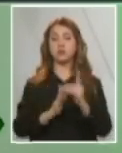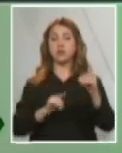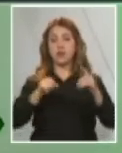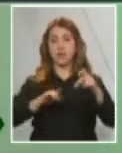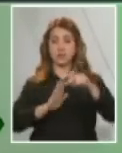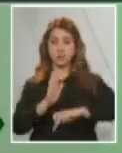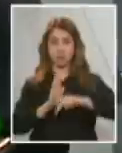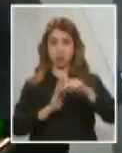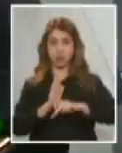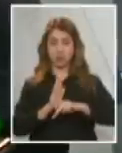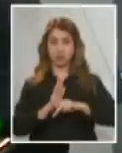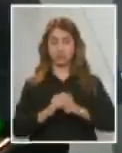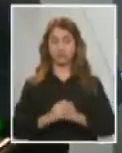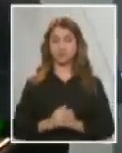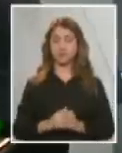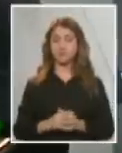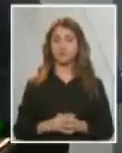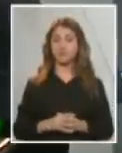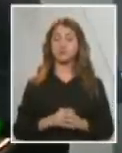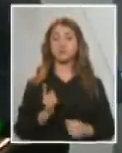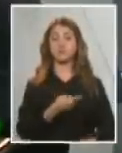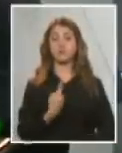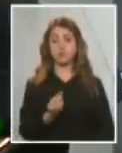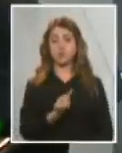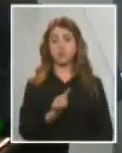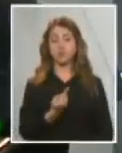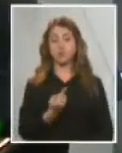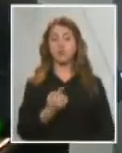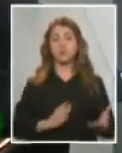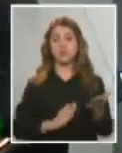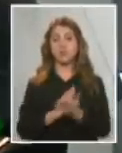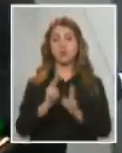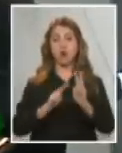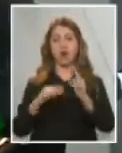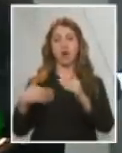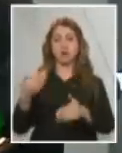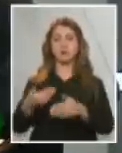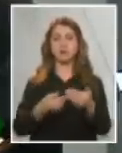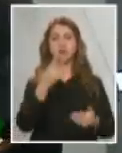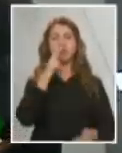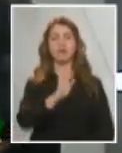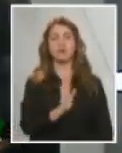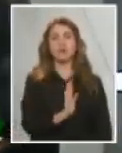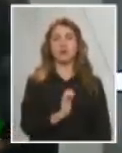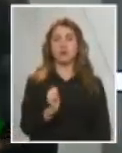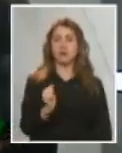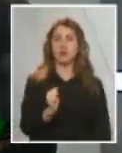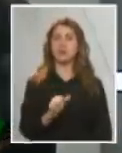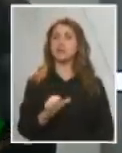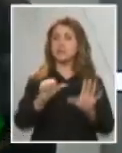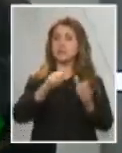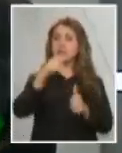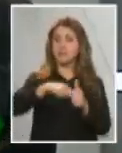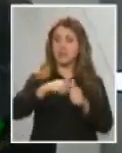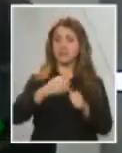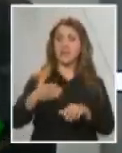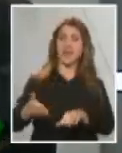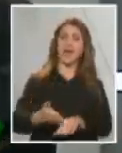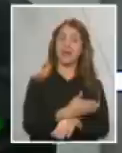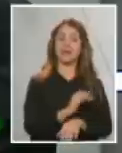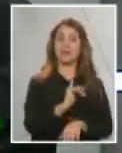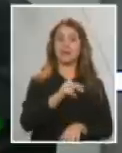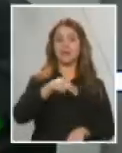proyecto, este kit Lázaro? Este proyecto. Nosotros veníamos haciéndolo, a ver, como hace unos 6 meses antes de la